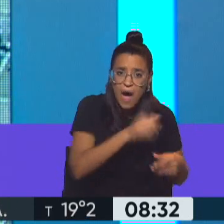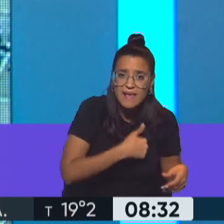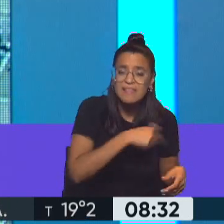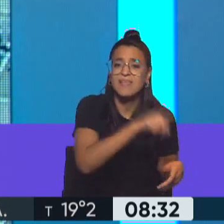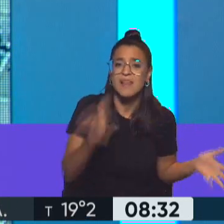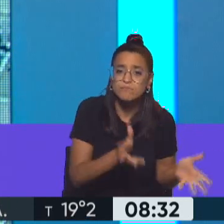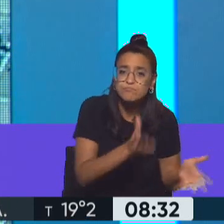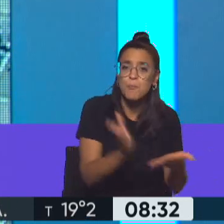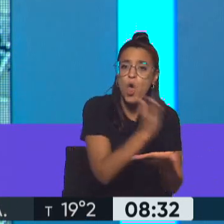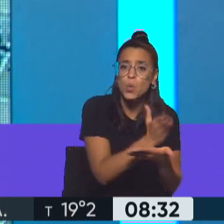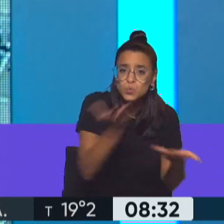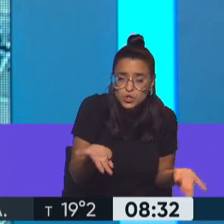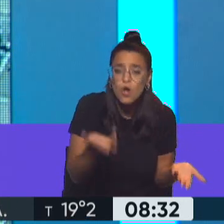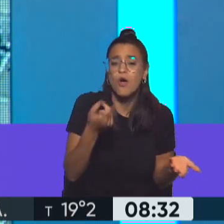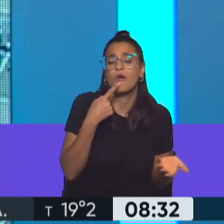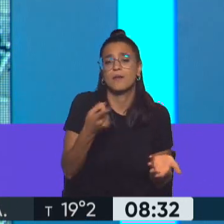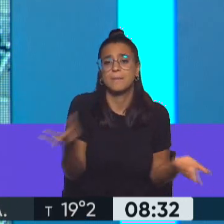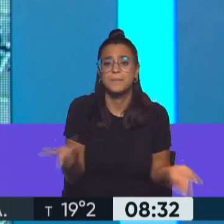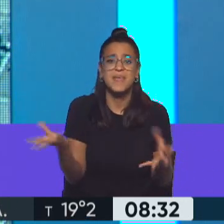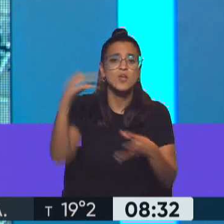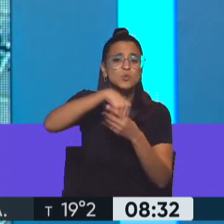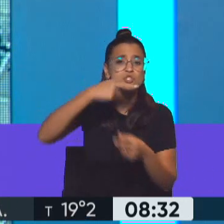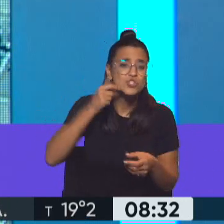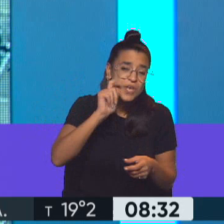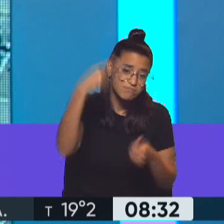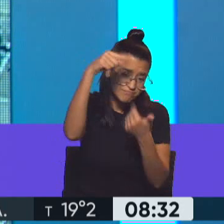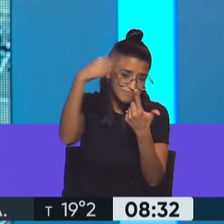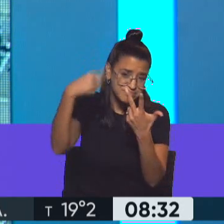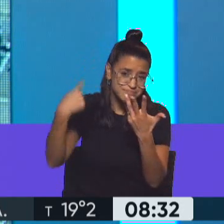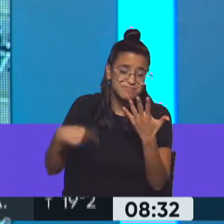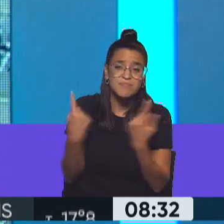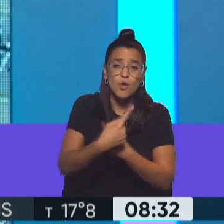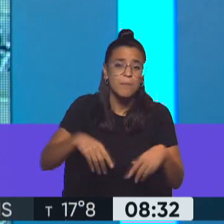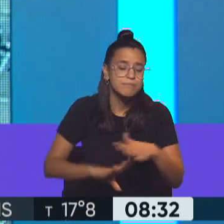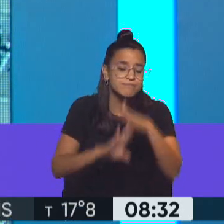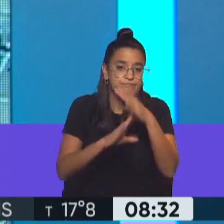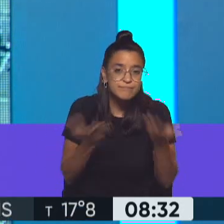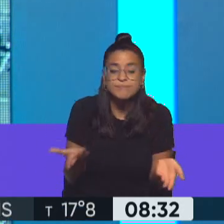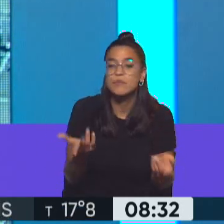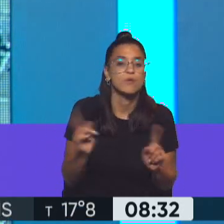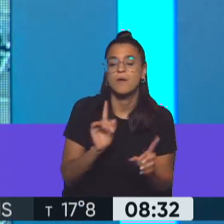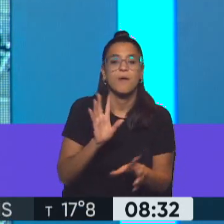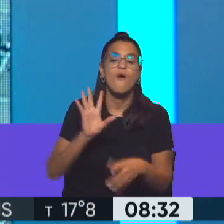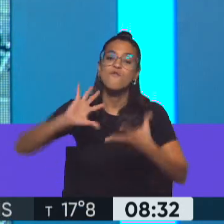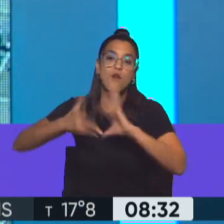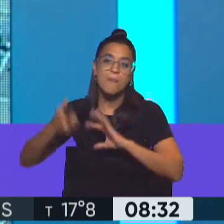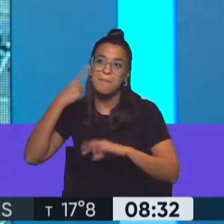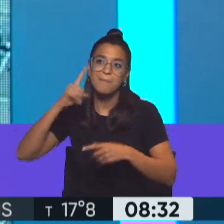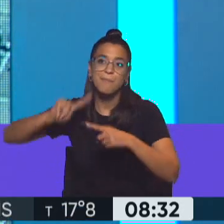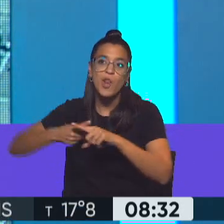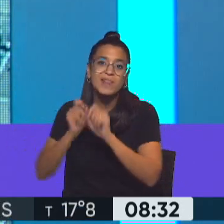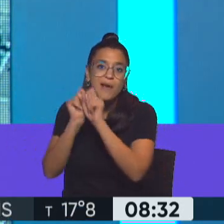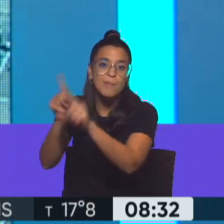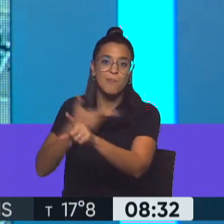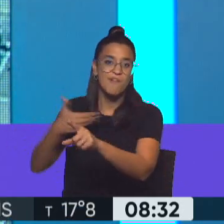la producción, de alentar la inclusión social. Todo ese tipo de elementos centrales no son parte de la política del fondo y no lo va a exigir en